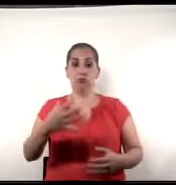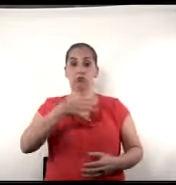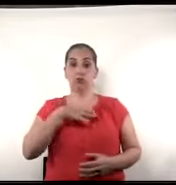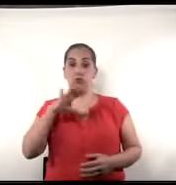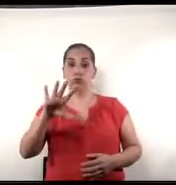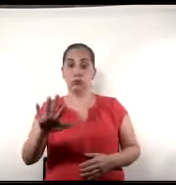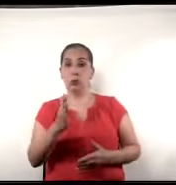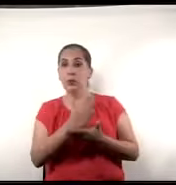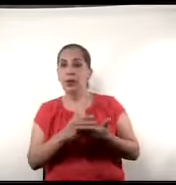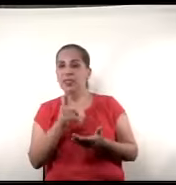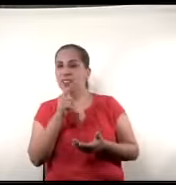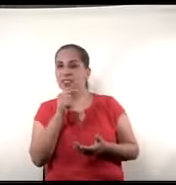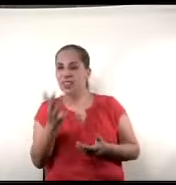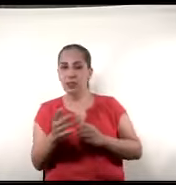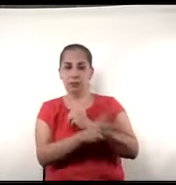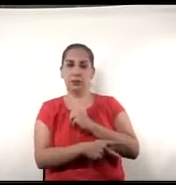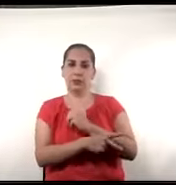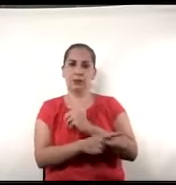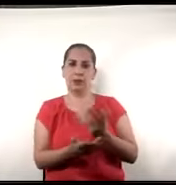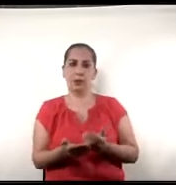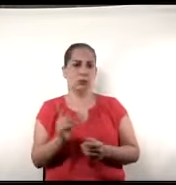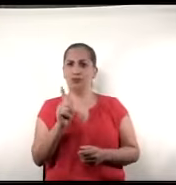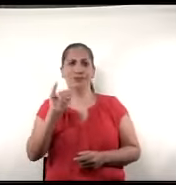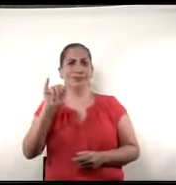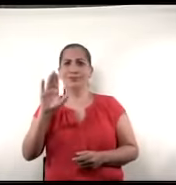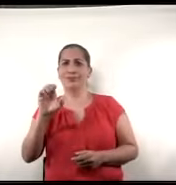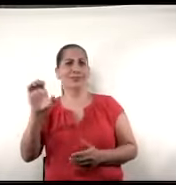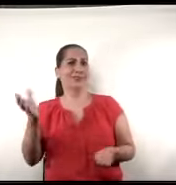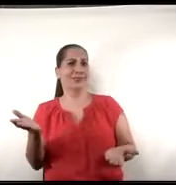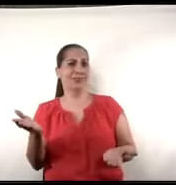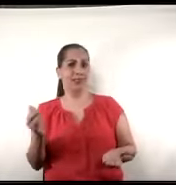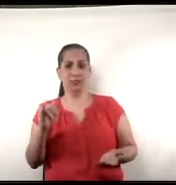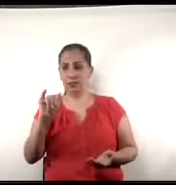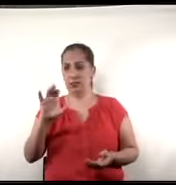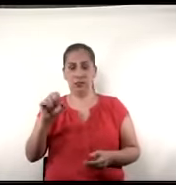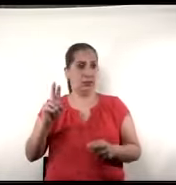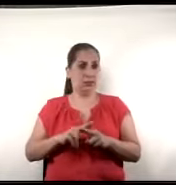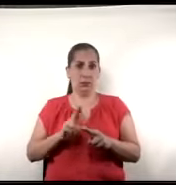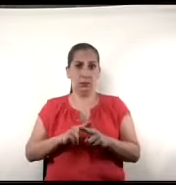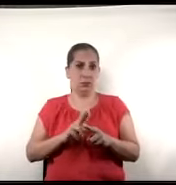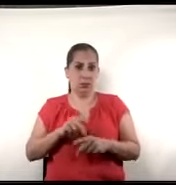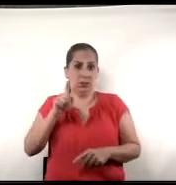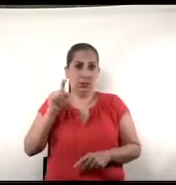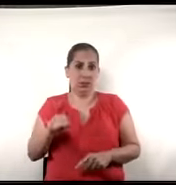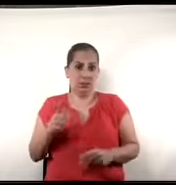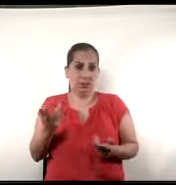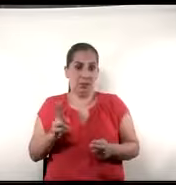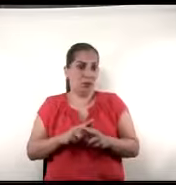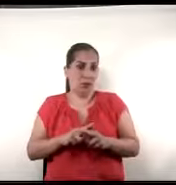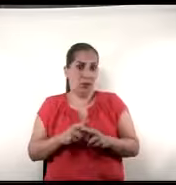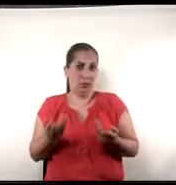espectro es el Estado, no es el ICE. Y si el ICE no lo está utilizando como tiene que ser,